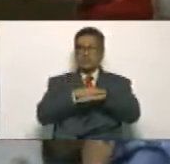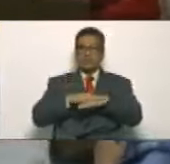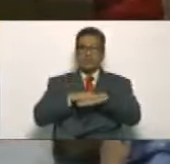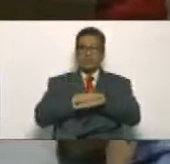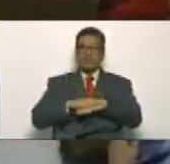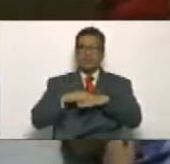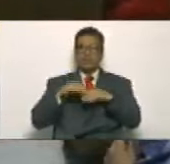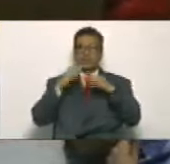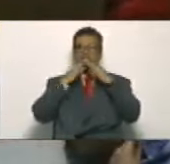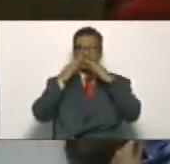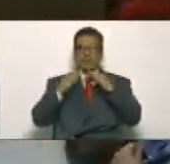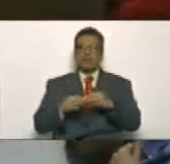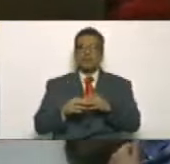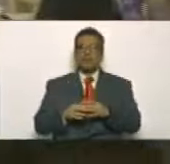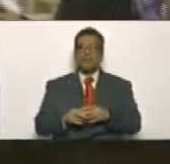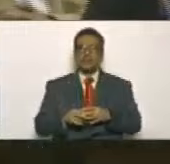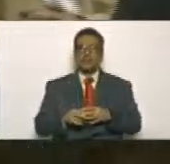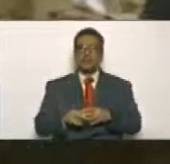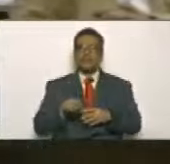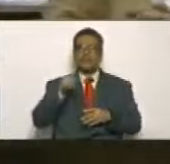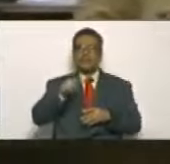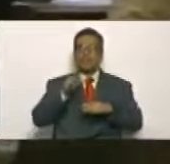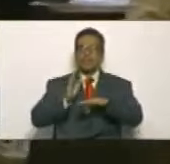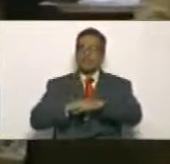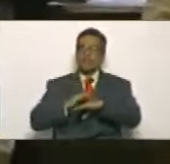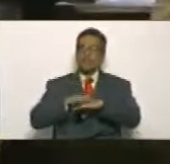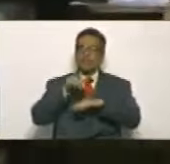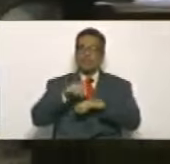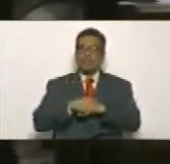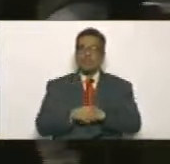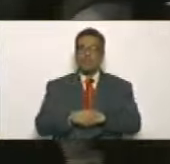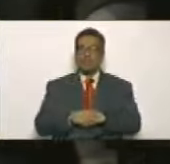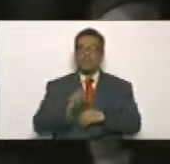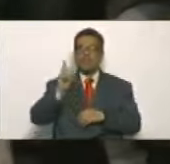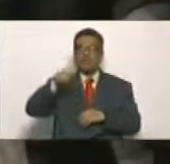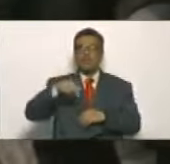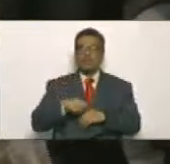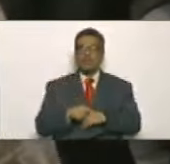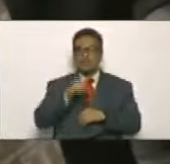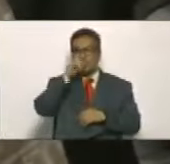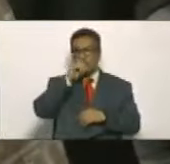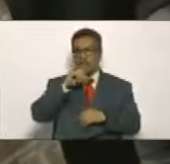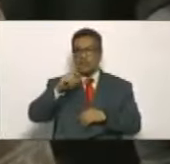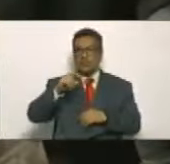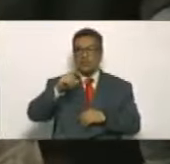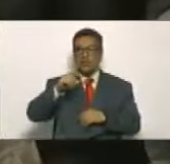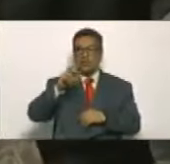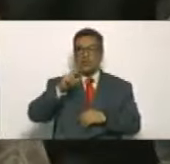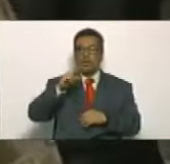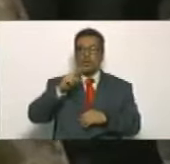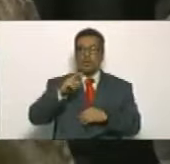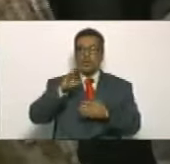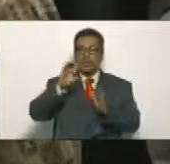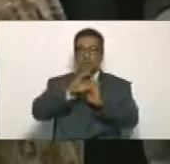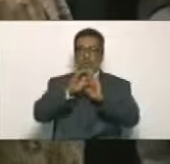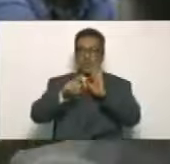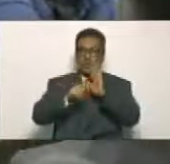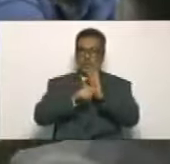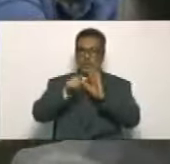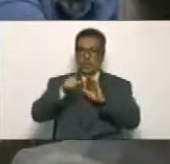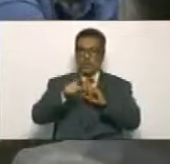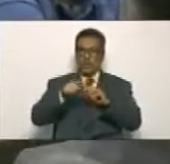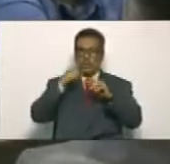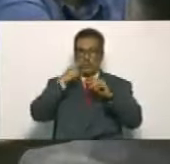imperdonable. Entonces, eso pasó también en la época republicana. Las constituciones no